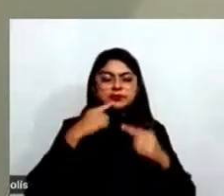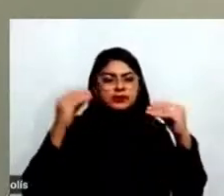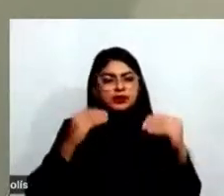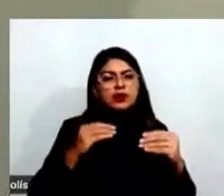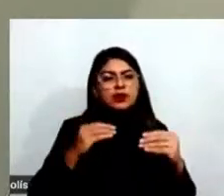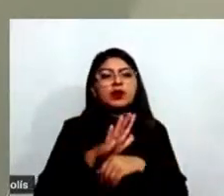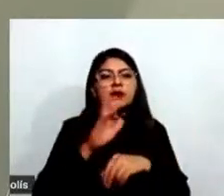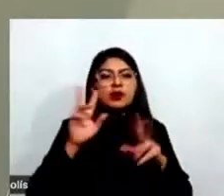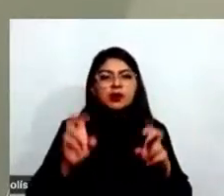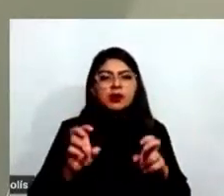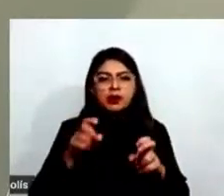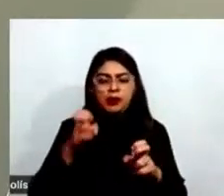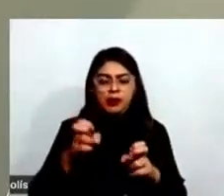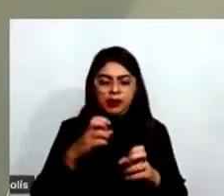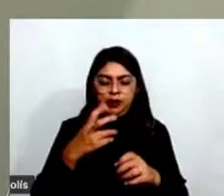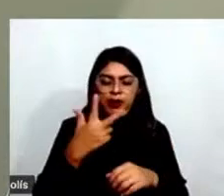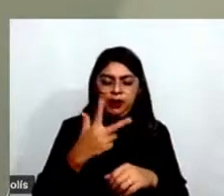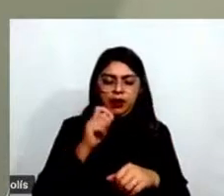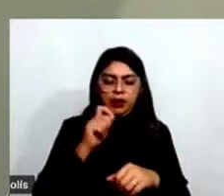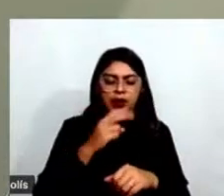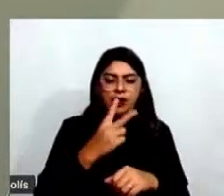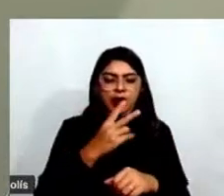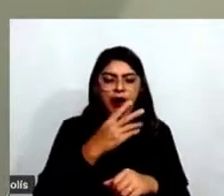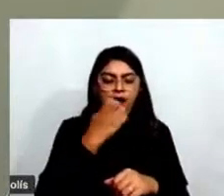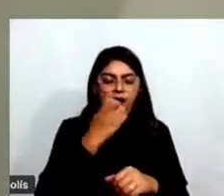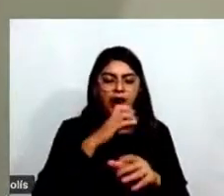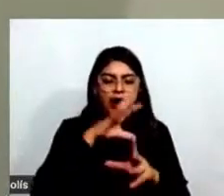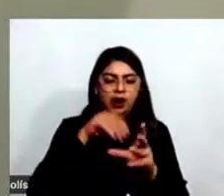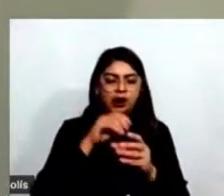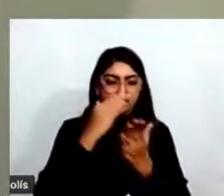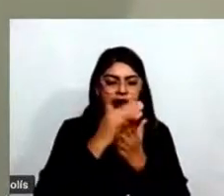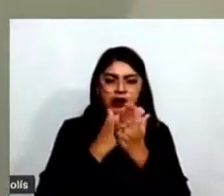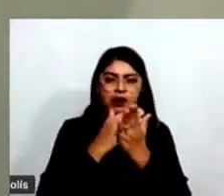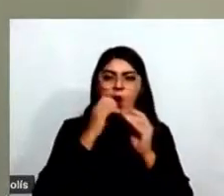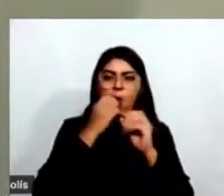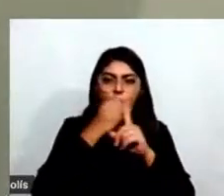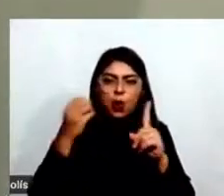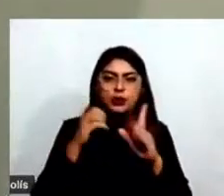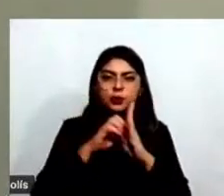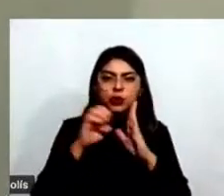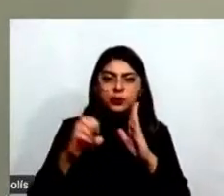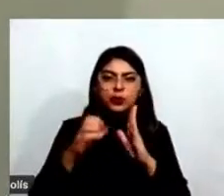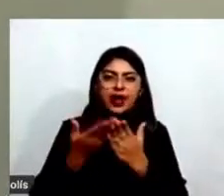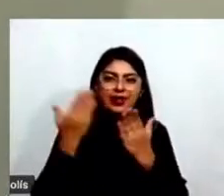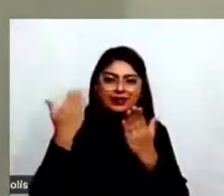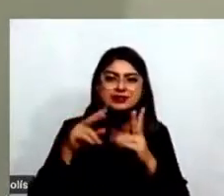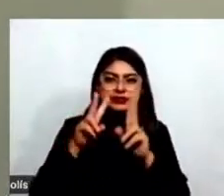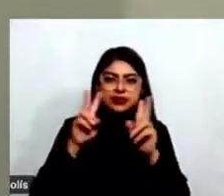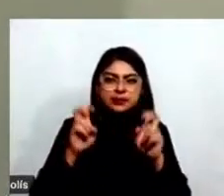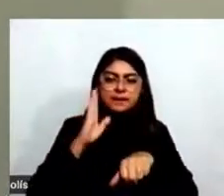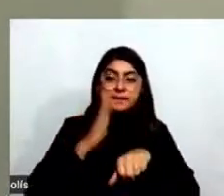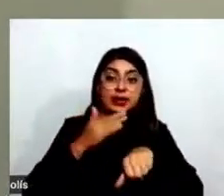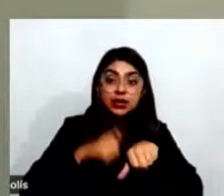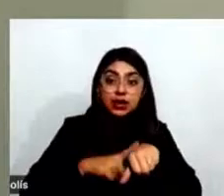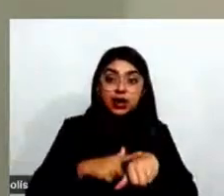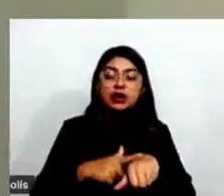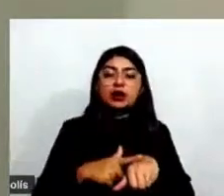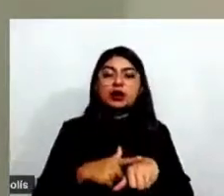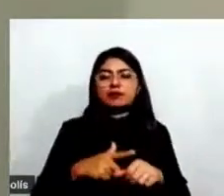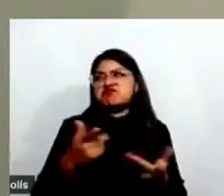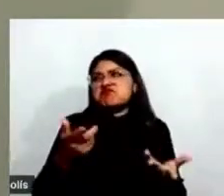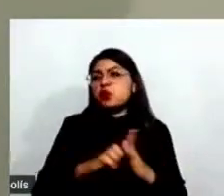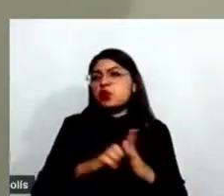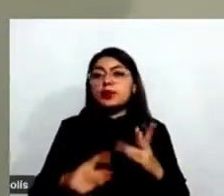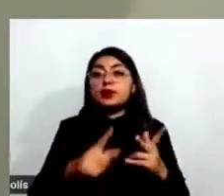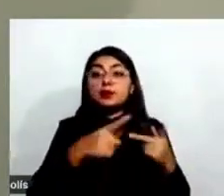que inicialmente estaban pensadas para un proceso penal, como el derecho a tener defensa, el derecho a que se le informe a la persona de los cargos, el derecho de